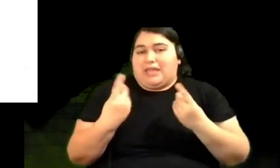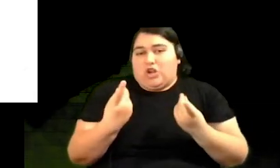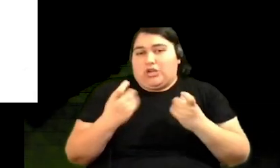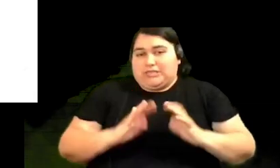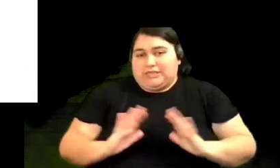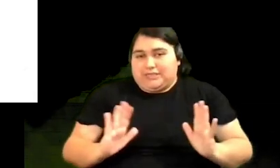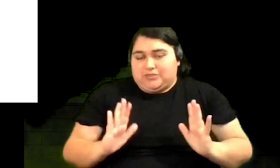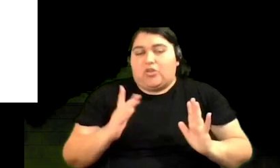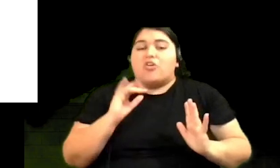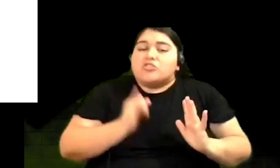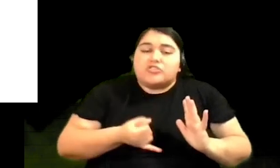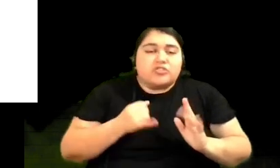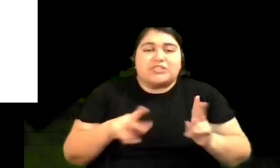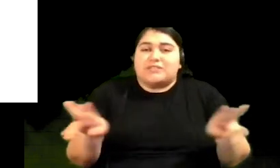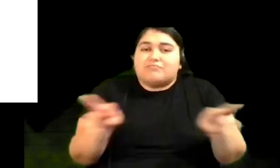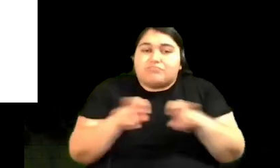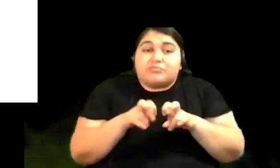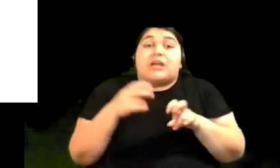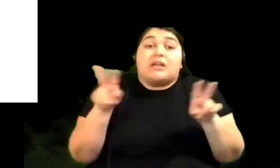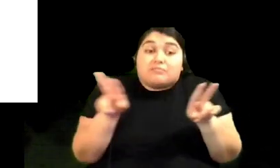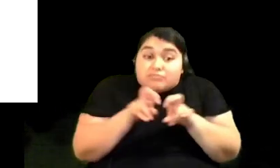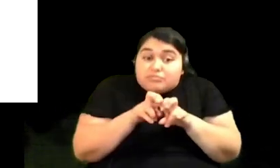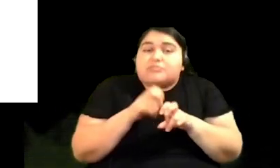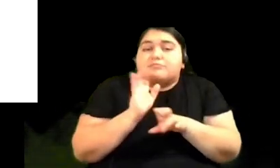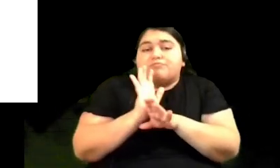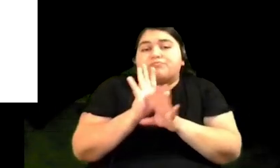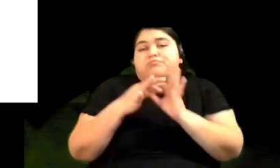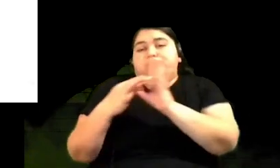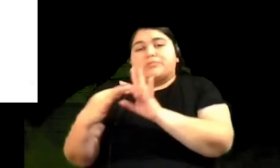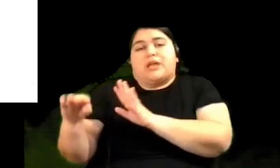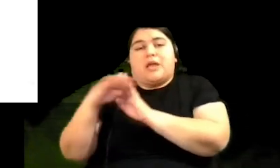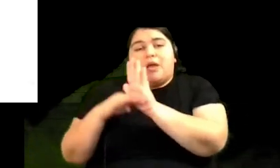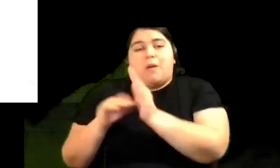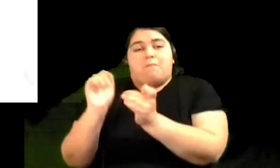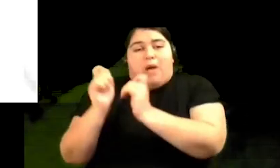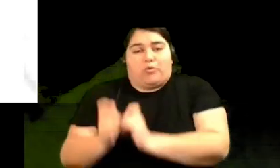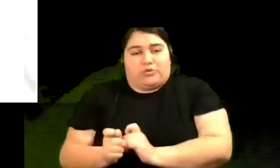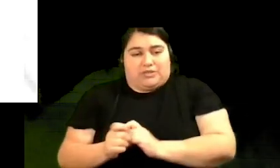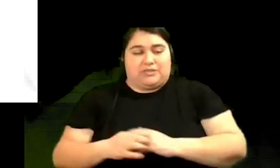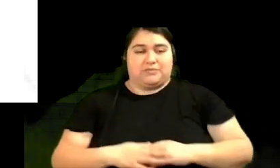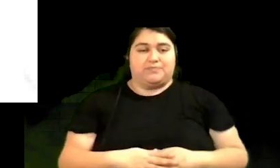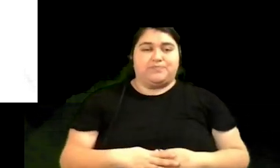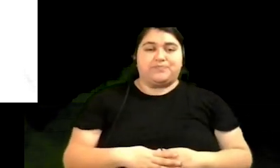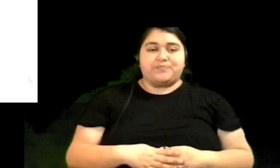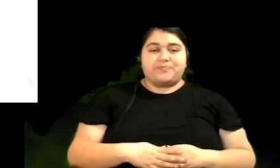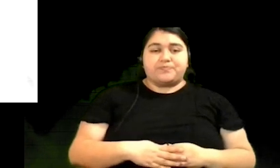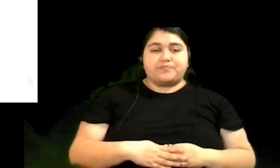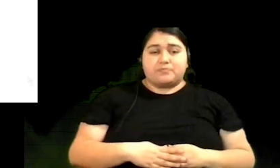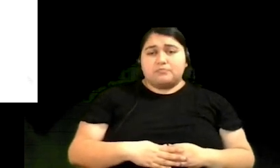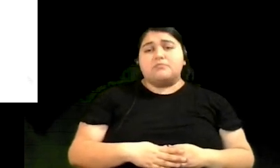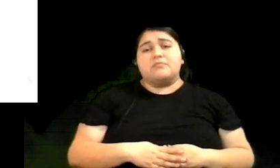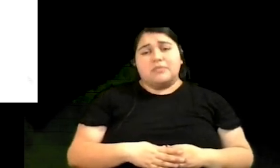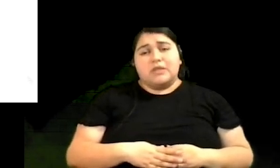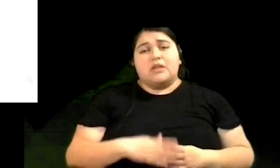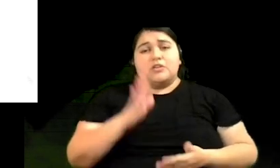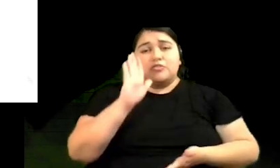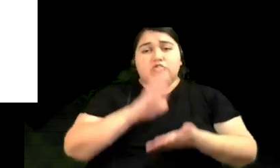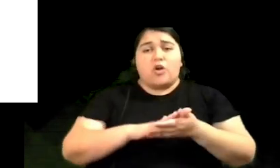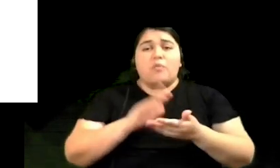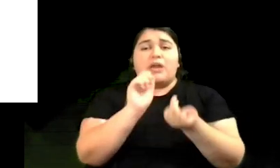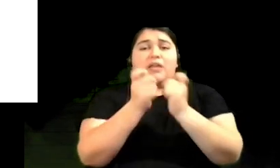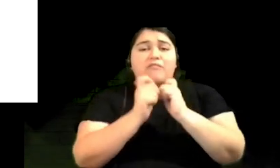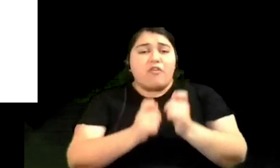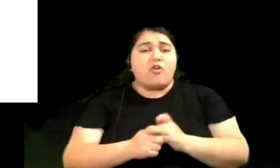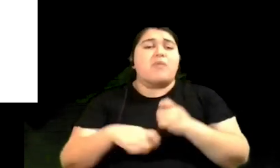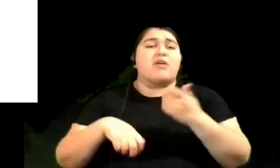tender no a recaudar, sino a modificar pautas. Entonces ahí se habla mucho de la reforma fiscal verde, la reforma